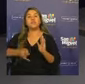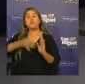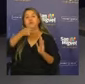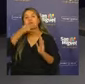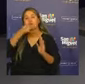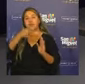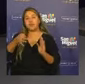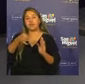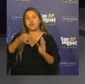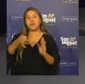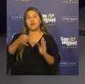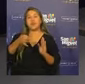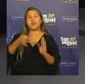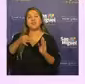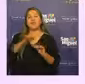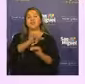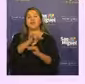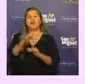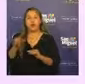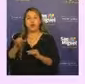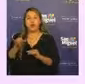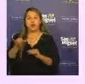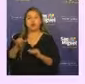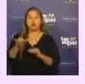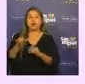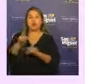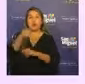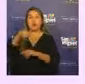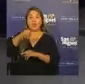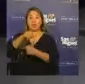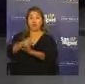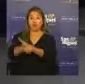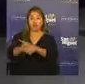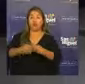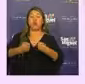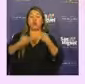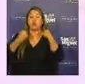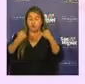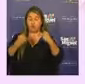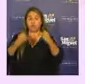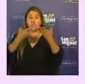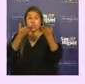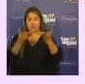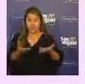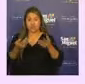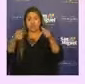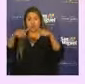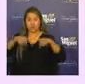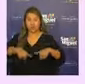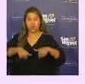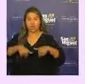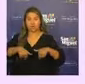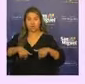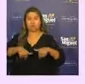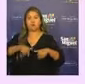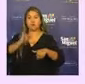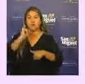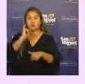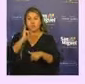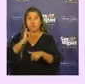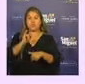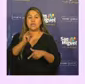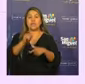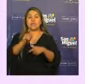de a todos los vocativos y creo que son la fuerza que hace que estemos aquí, que cada uno tenga su